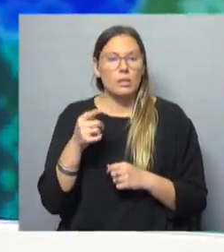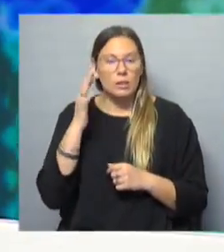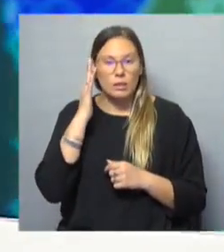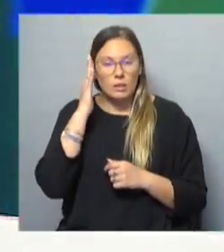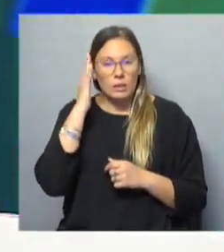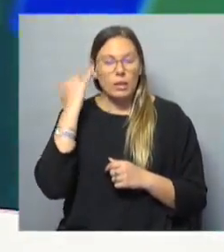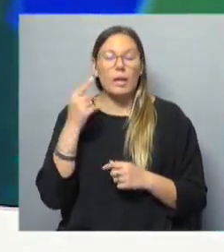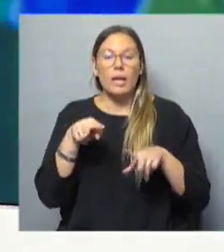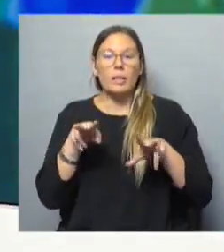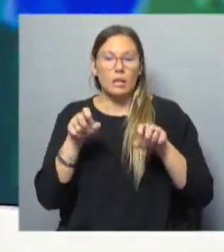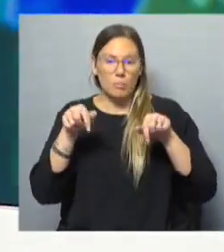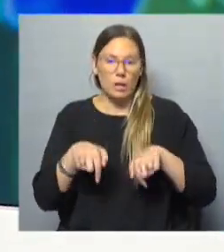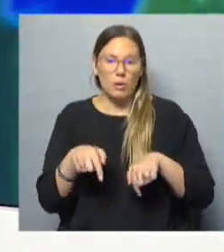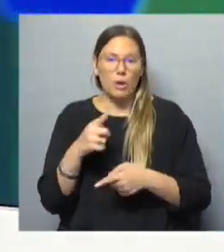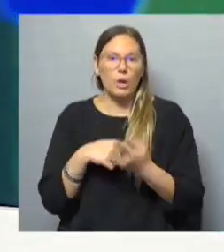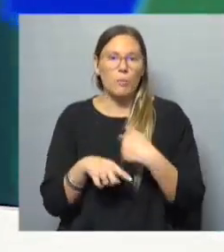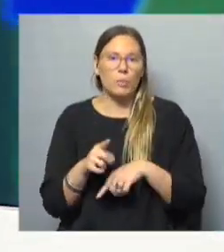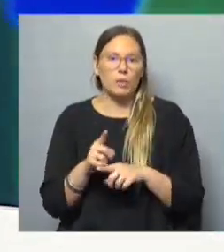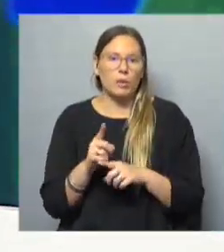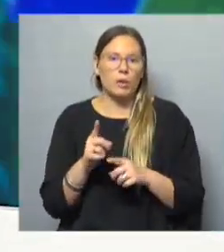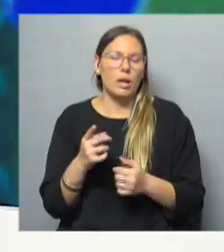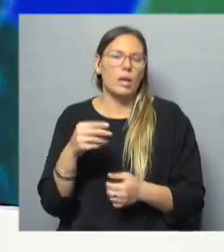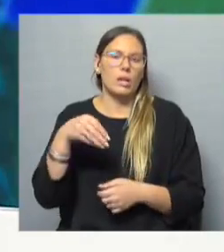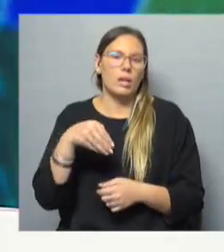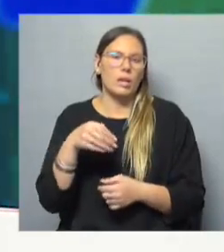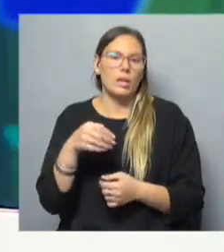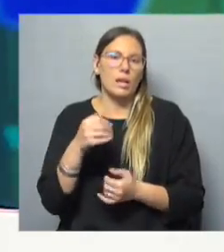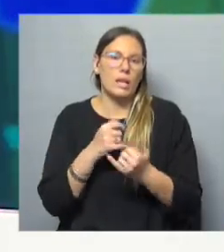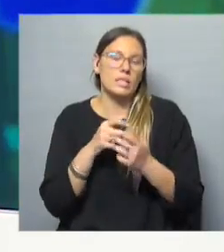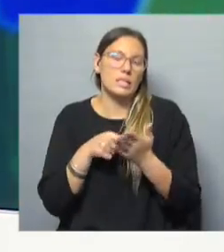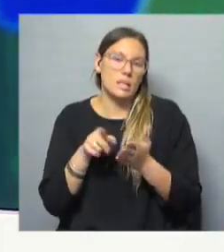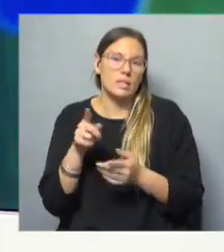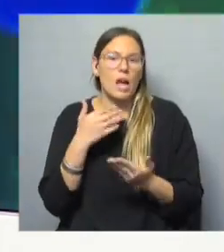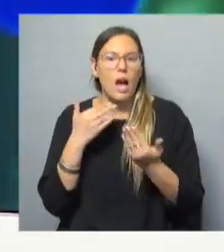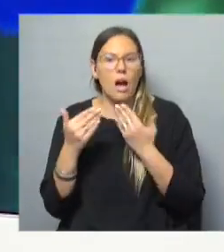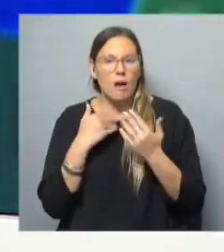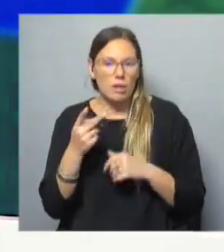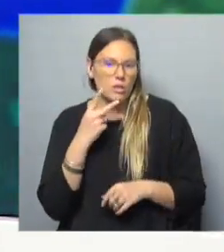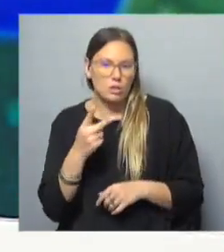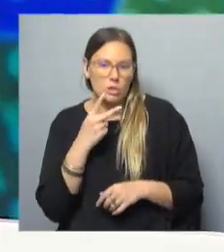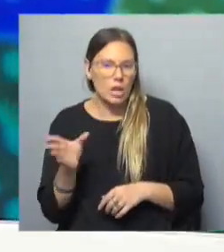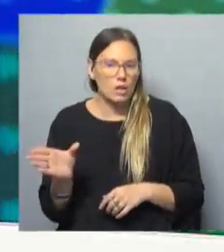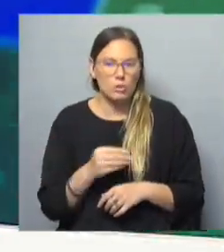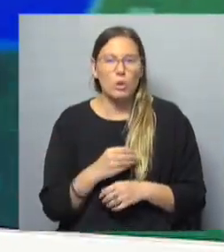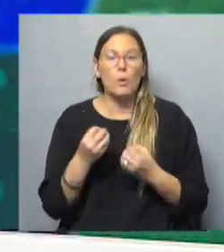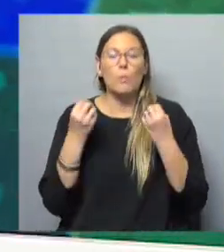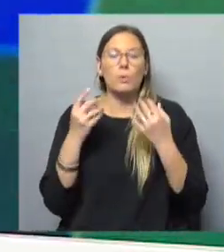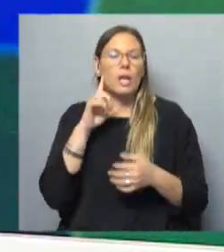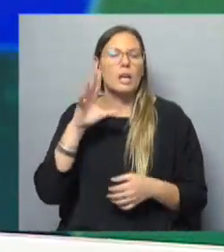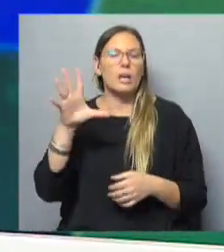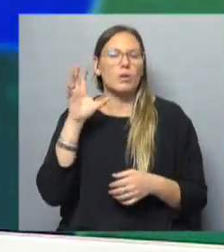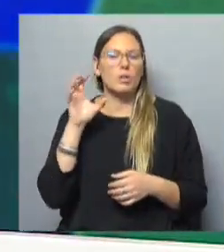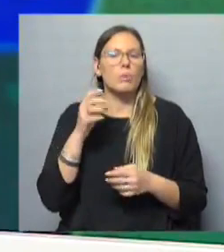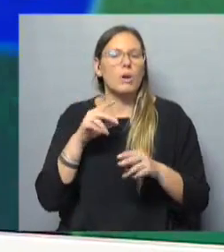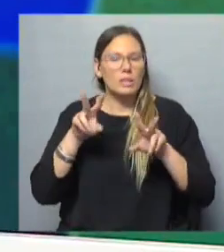el tema de hoy, pero de forma ineludible en la edición en central. Todo claro, en la conversación en general. Porque recordemos, es uno de